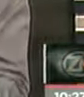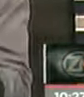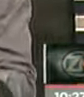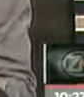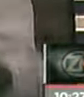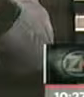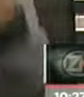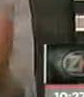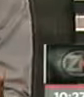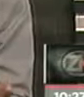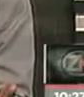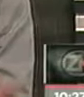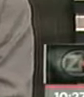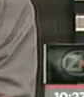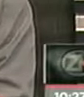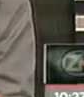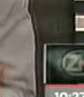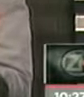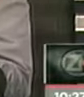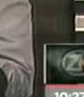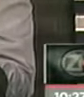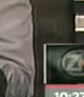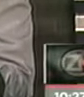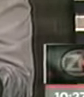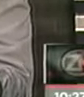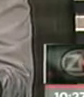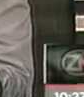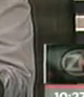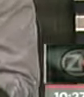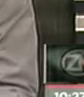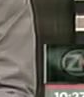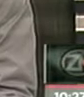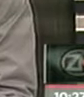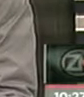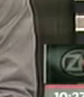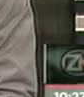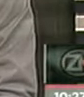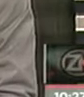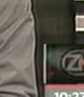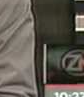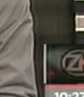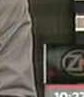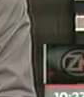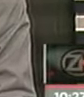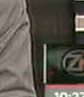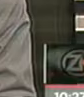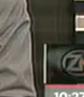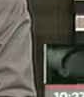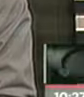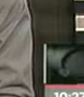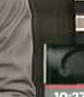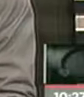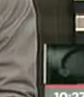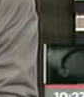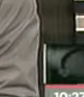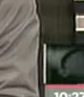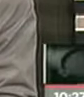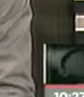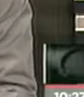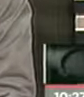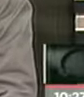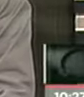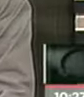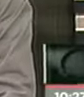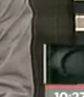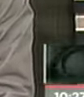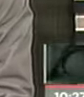la sociedad venezolana, en su conjunto, chavista o opositor. ¿O es que acaso opositores no piden medicina? ¿O es que acaso opositores